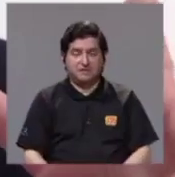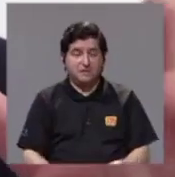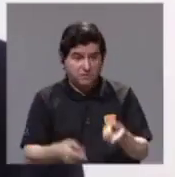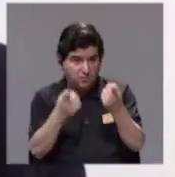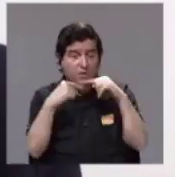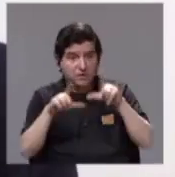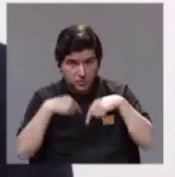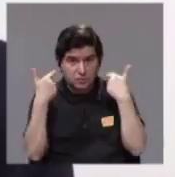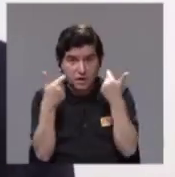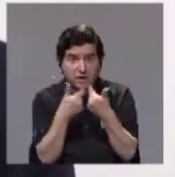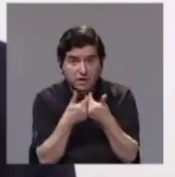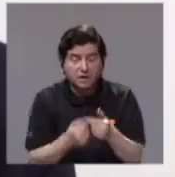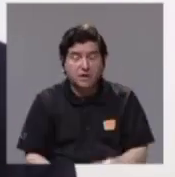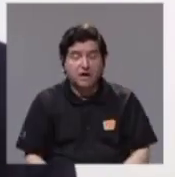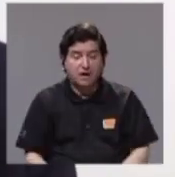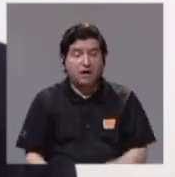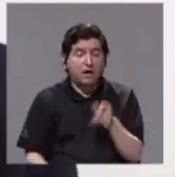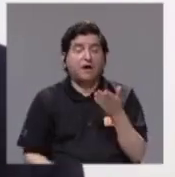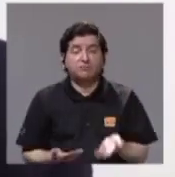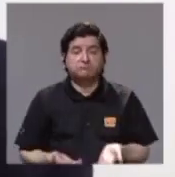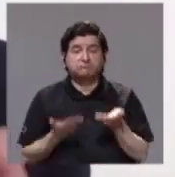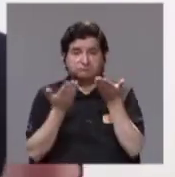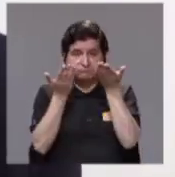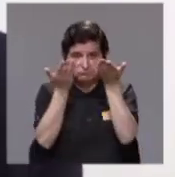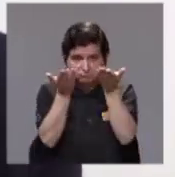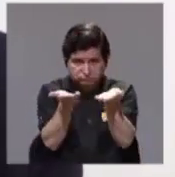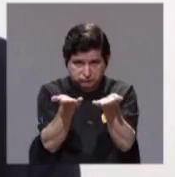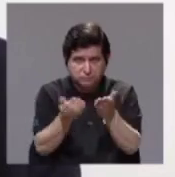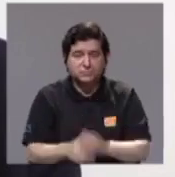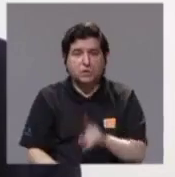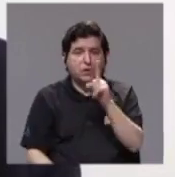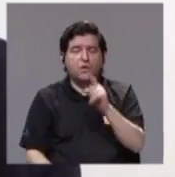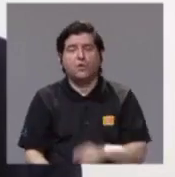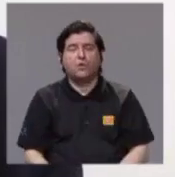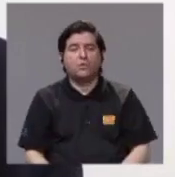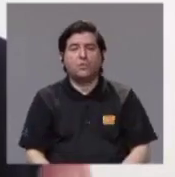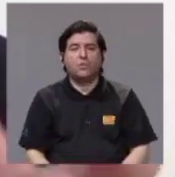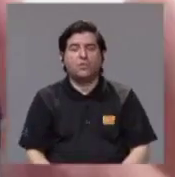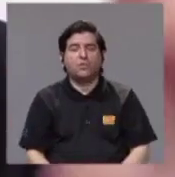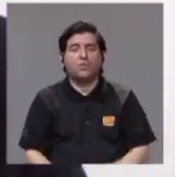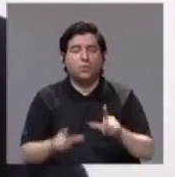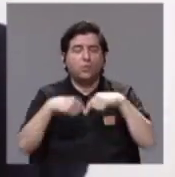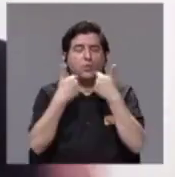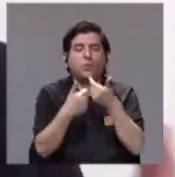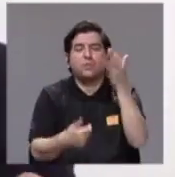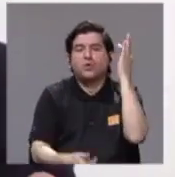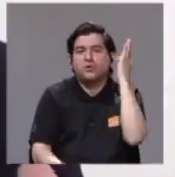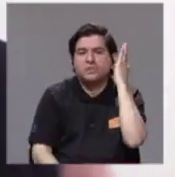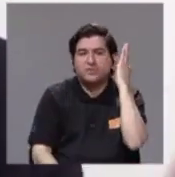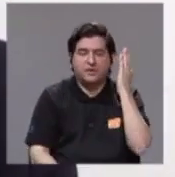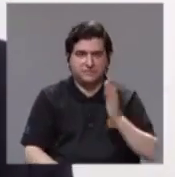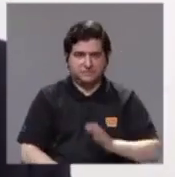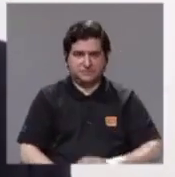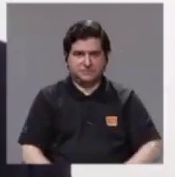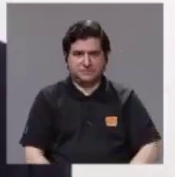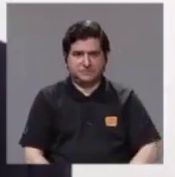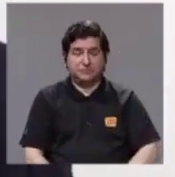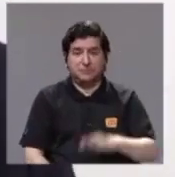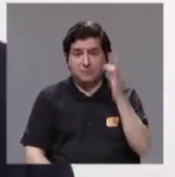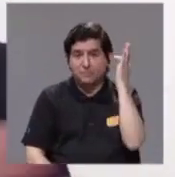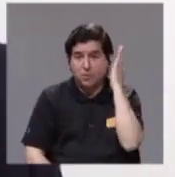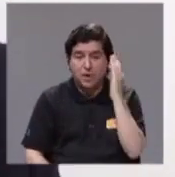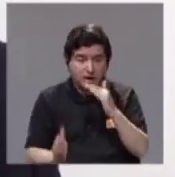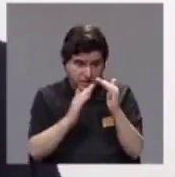Y cuando se presentaba el grupo, se ofrecía una ofrenda de mujeres,